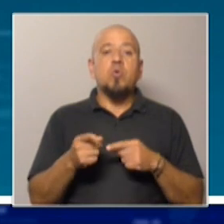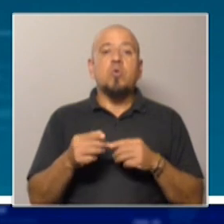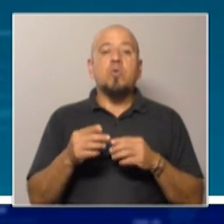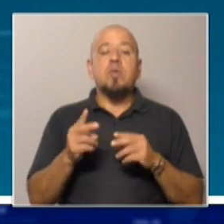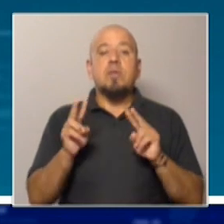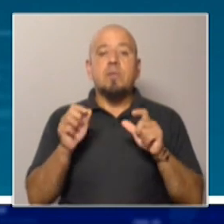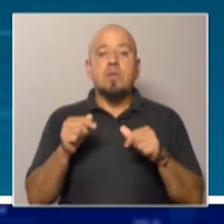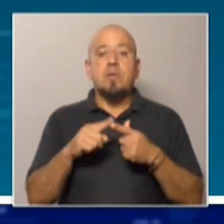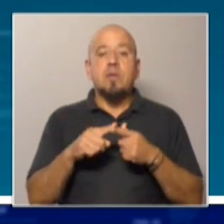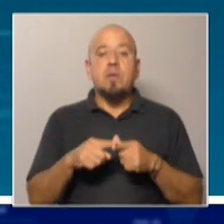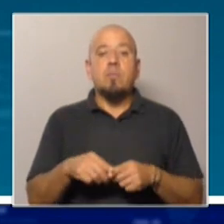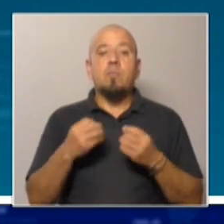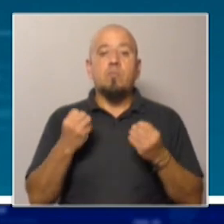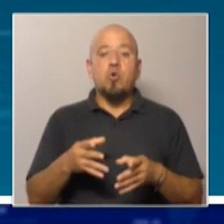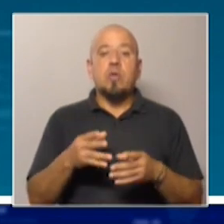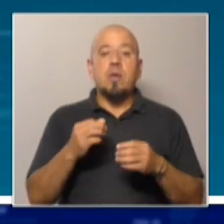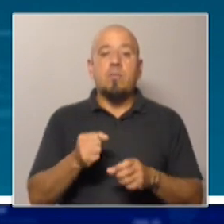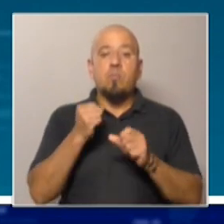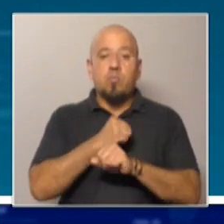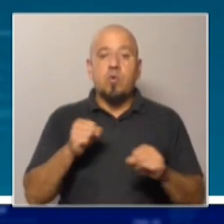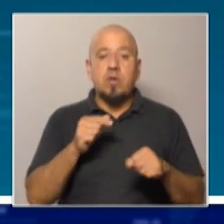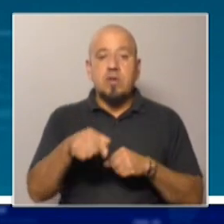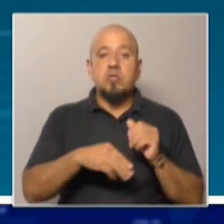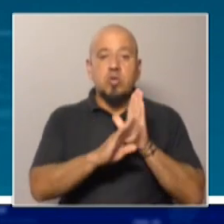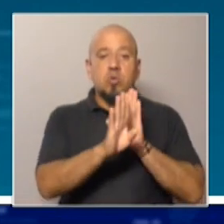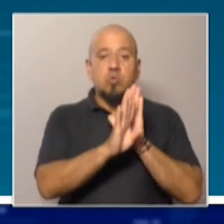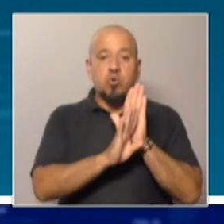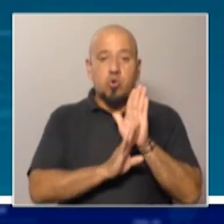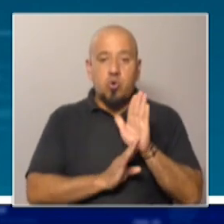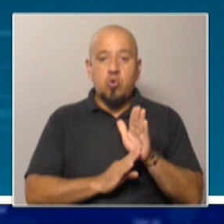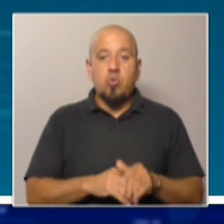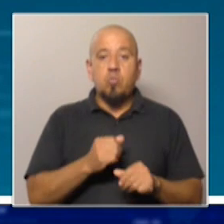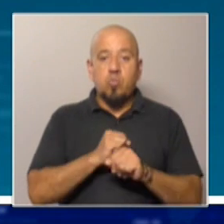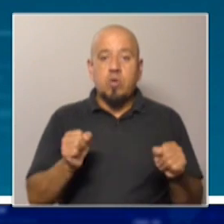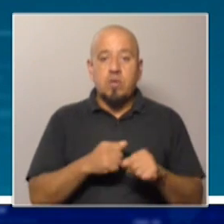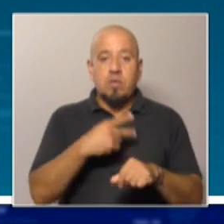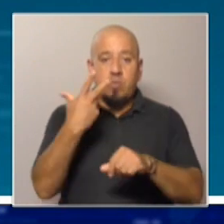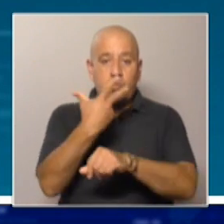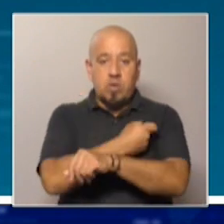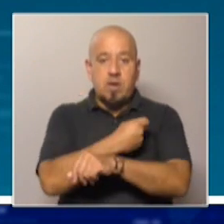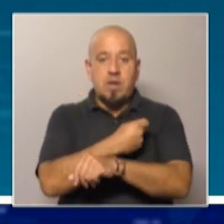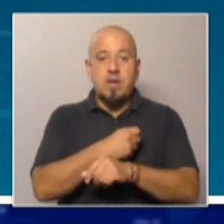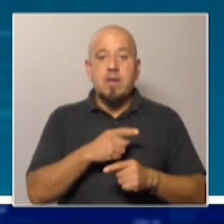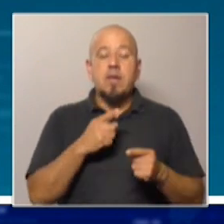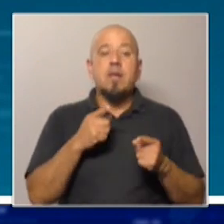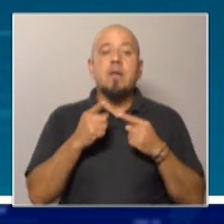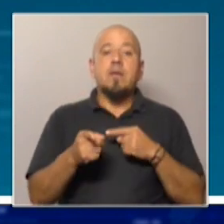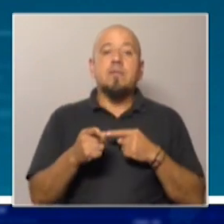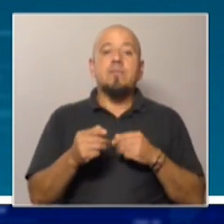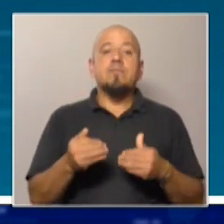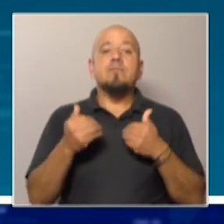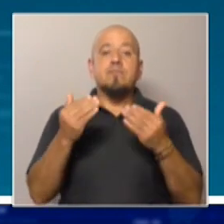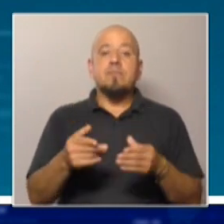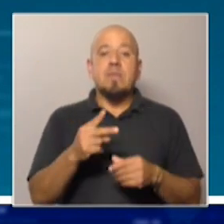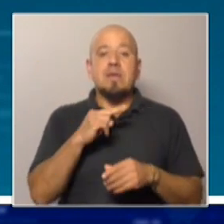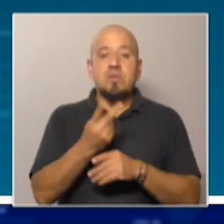cuarentenar, porque podría ser que tengamos que cambiar esos protocolos una vez que la persona esté vacunada y sabiendo que la efectividad de la vacuna es luego de la